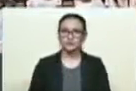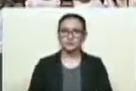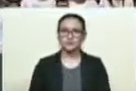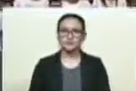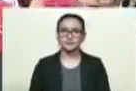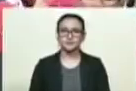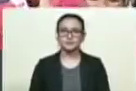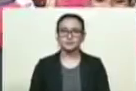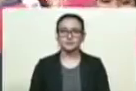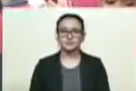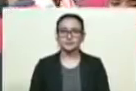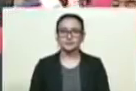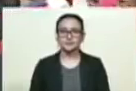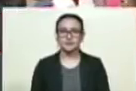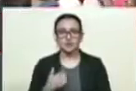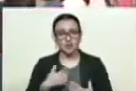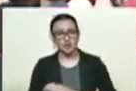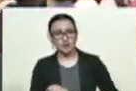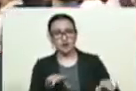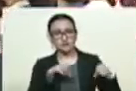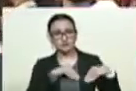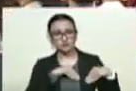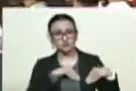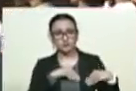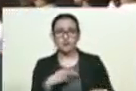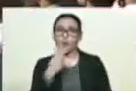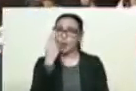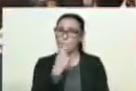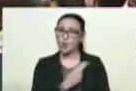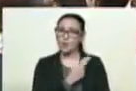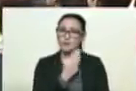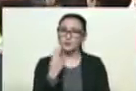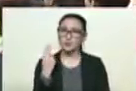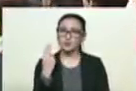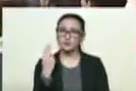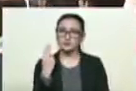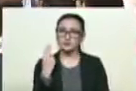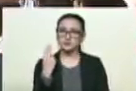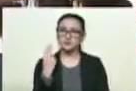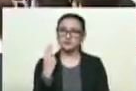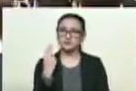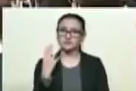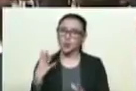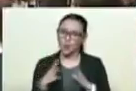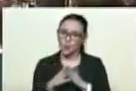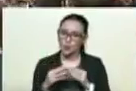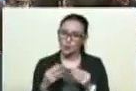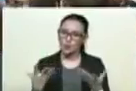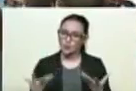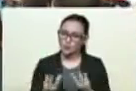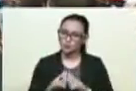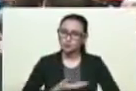Cuando asumo el compromiso de ir junto a ustedes